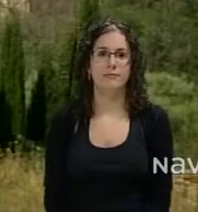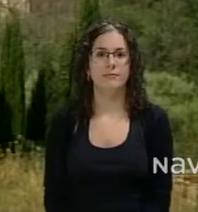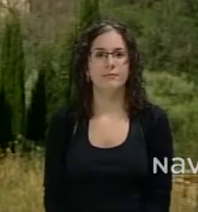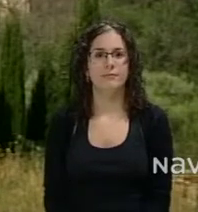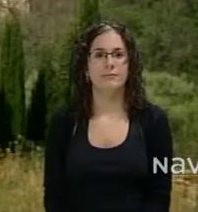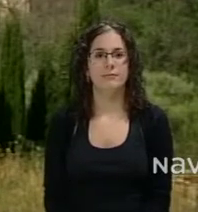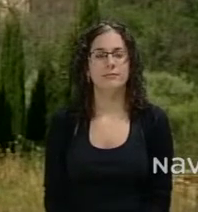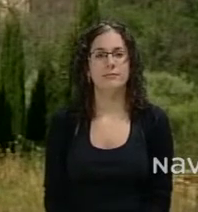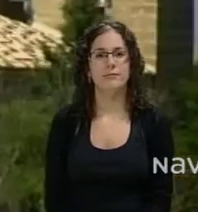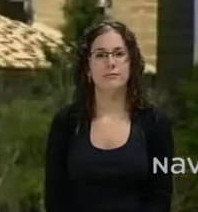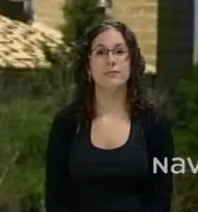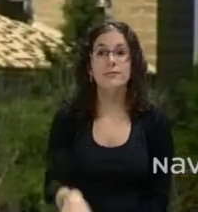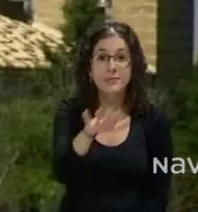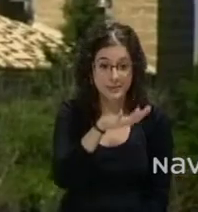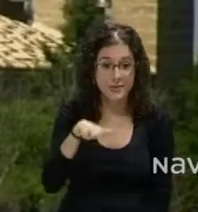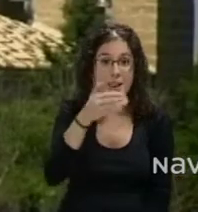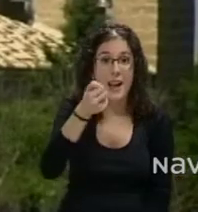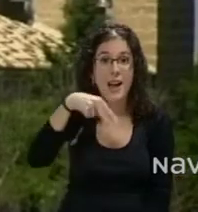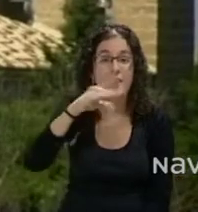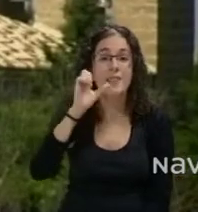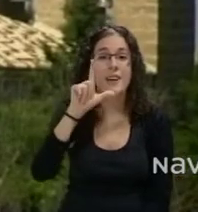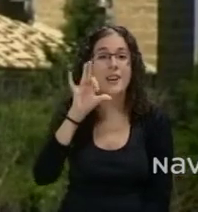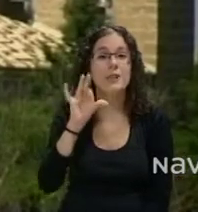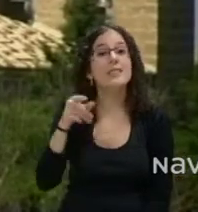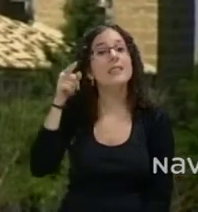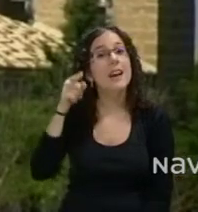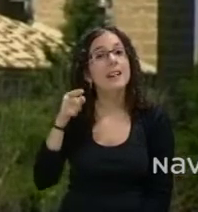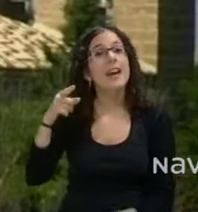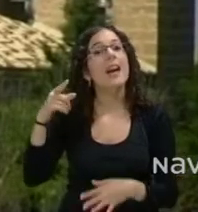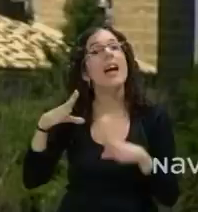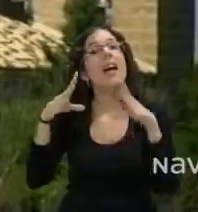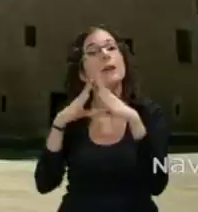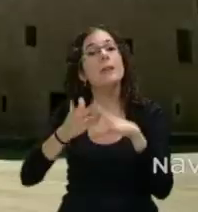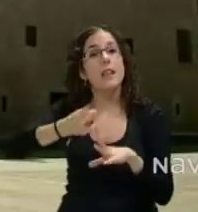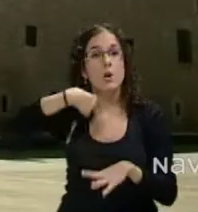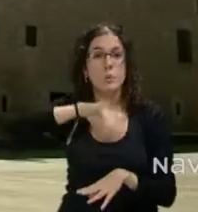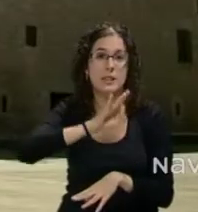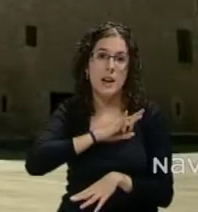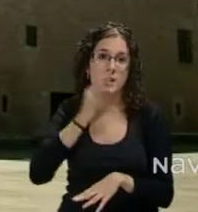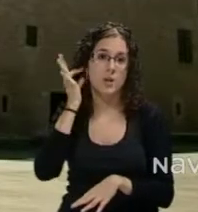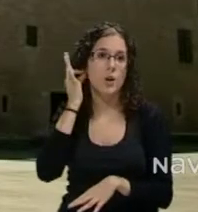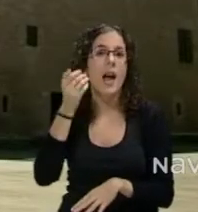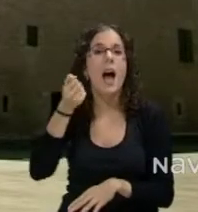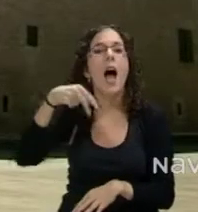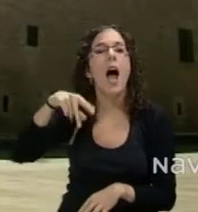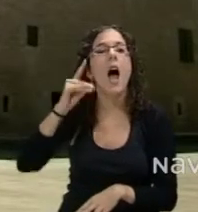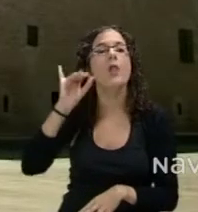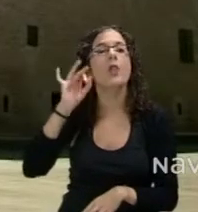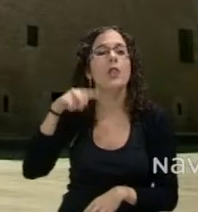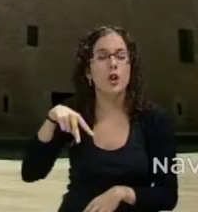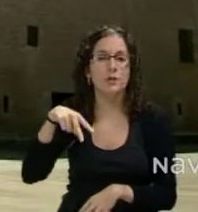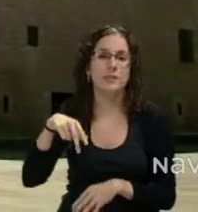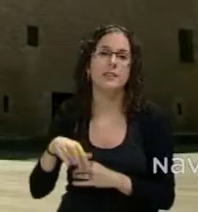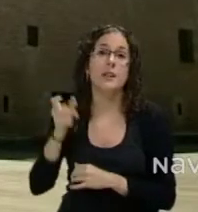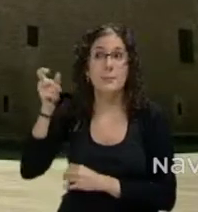En las inmediaciones de Andelos se encuentra la ermita de Nuestra Señora de Andión, muy venerada por los vecinos de Mendigorría. En su pared se